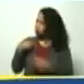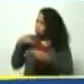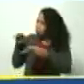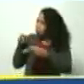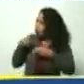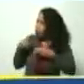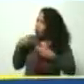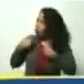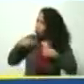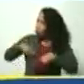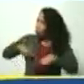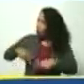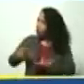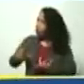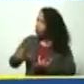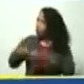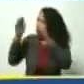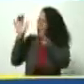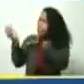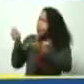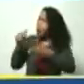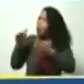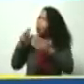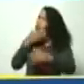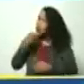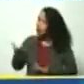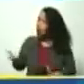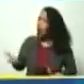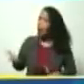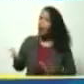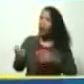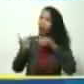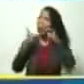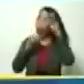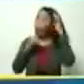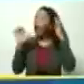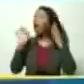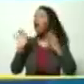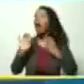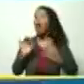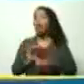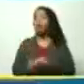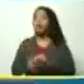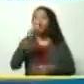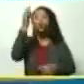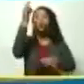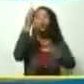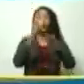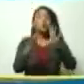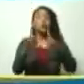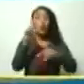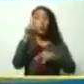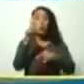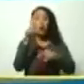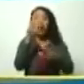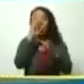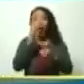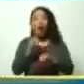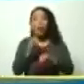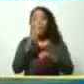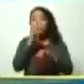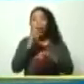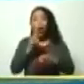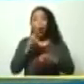cobrar el aguinaldo no tiene nada afortunadamente había un cajero del banco